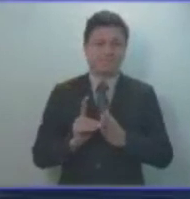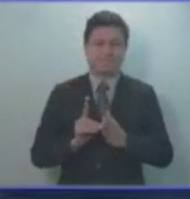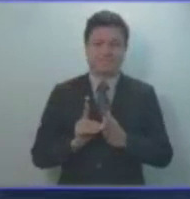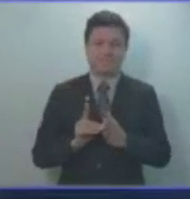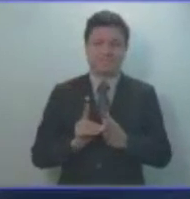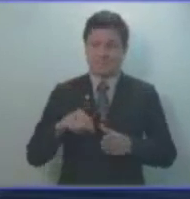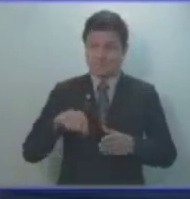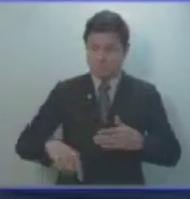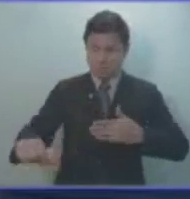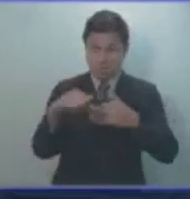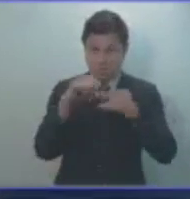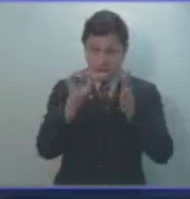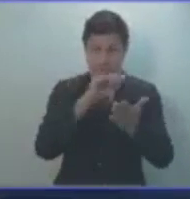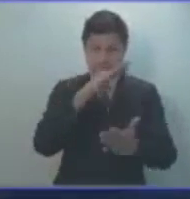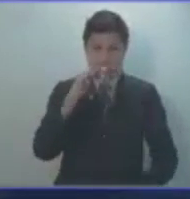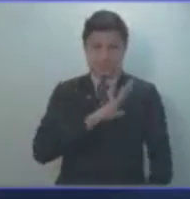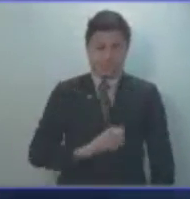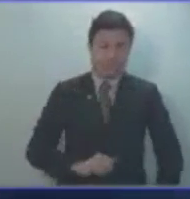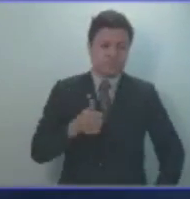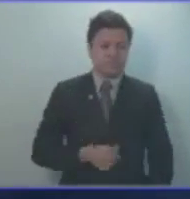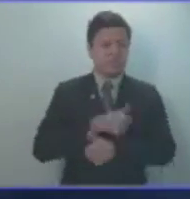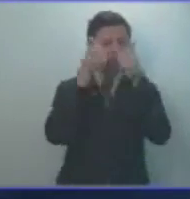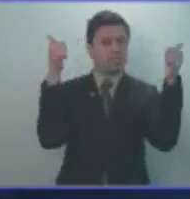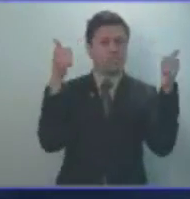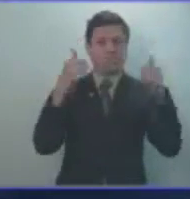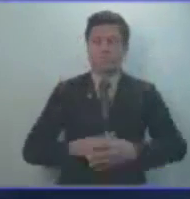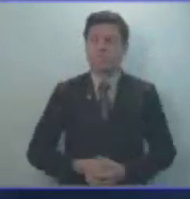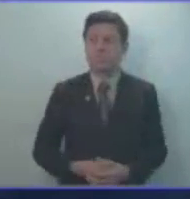cuerpo legislativo. Para